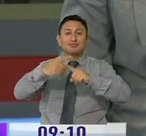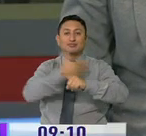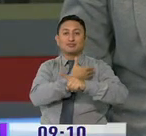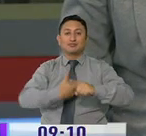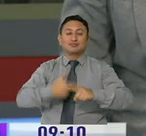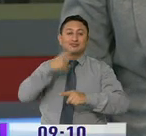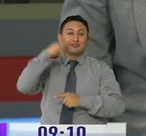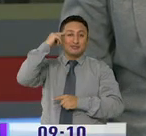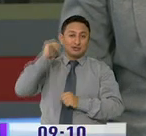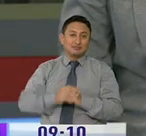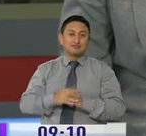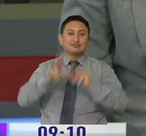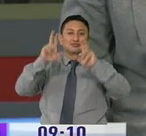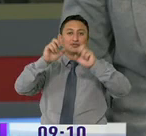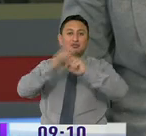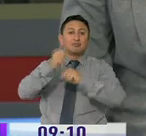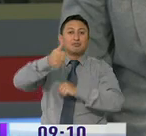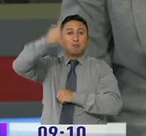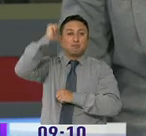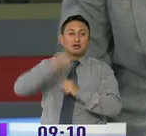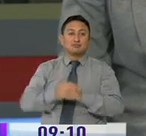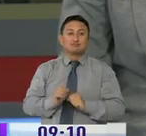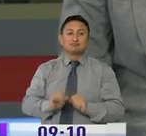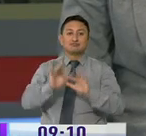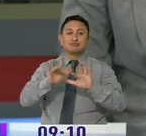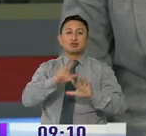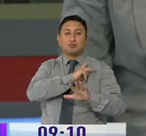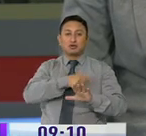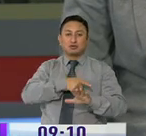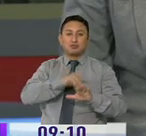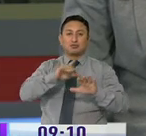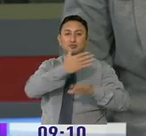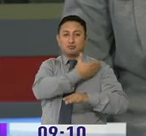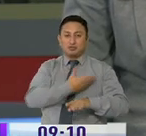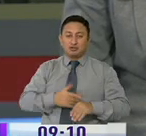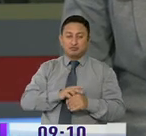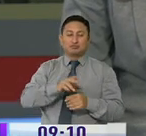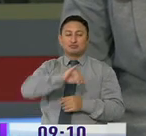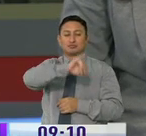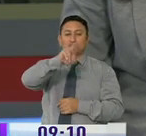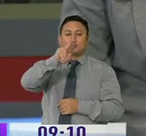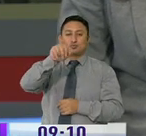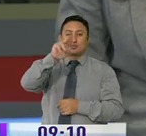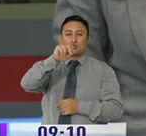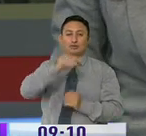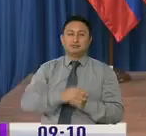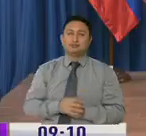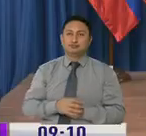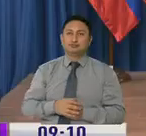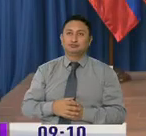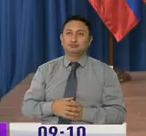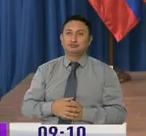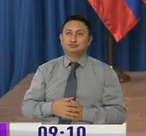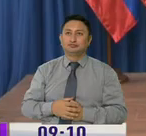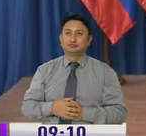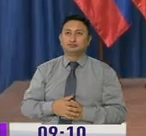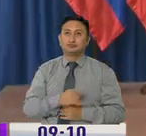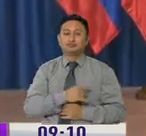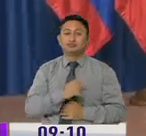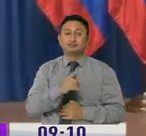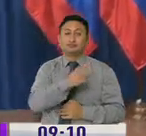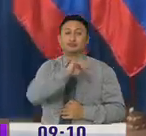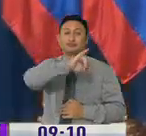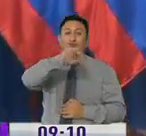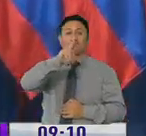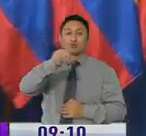Rafael Correa fueron los temas a los que se refirió el secretario particular de la presidencia, Juan Sebastián Roldán. En primera instancia, Juan